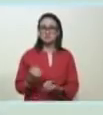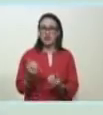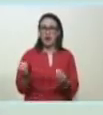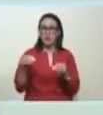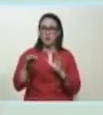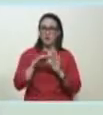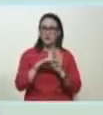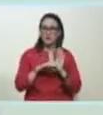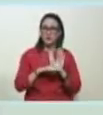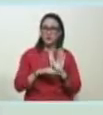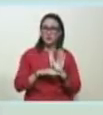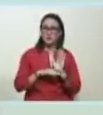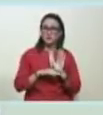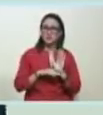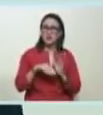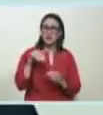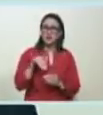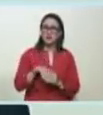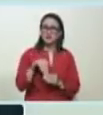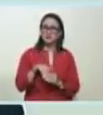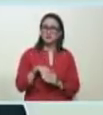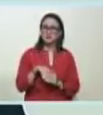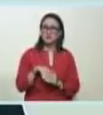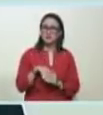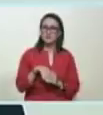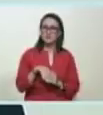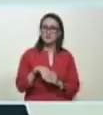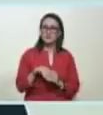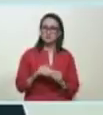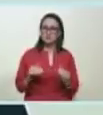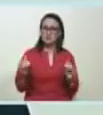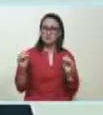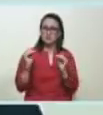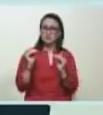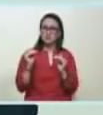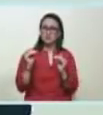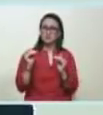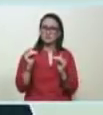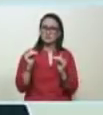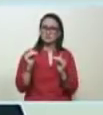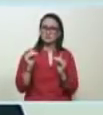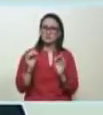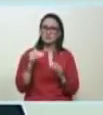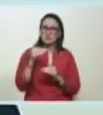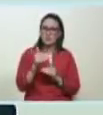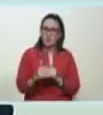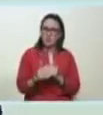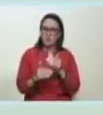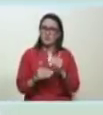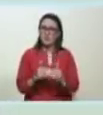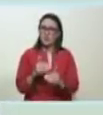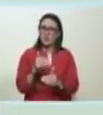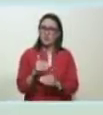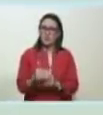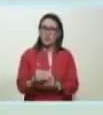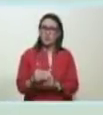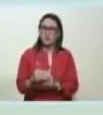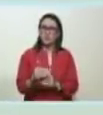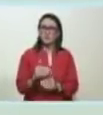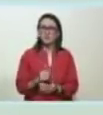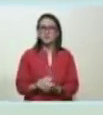acuerdos y garantías para unas elecciones y una medición, como digo yo, pelo a pelo, entre las fuerzas de